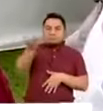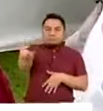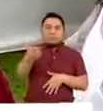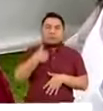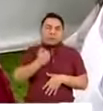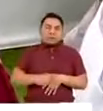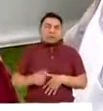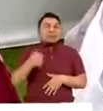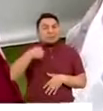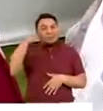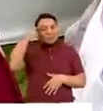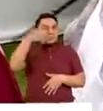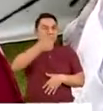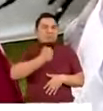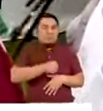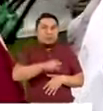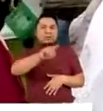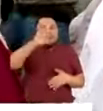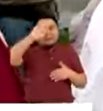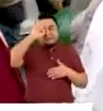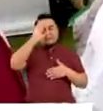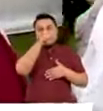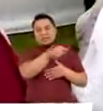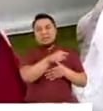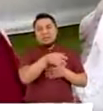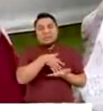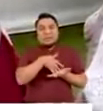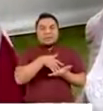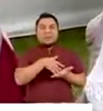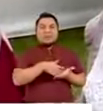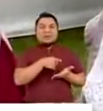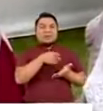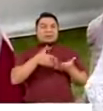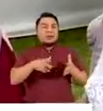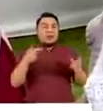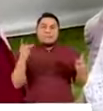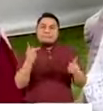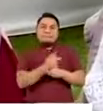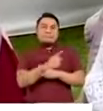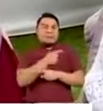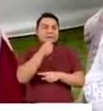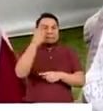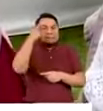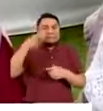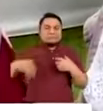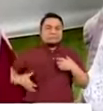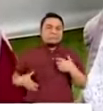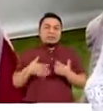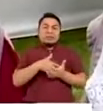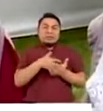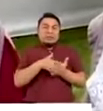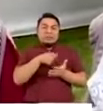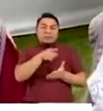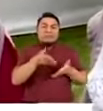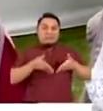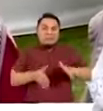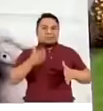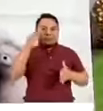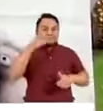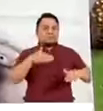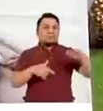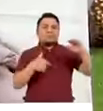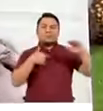dos veces. Al ver a mi hija que padecía, que ya se quería complicar con otros órganos, no